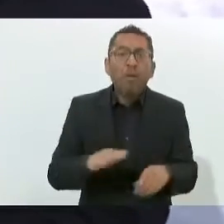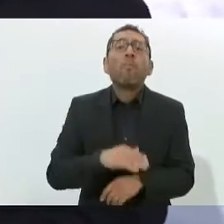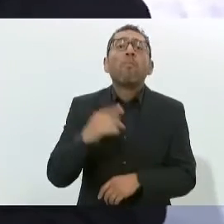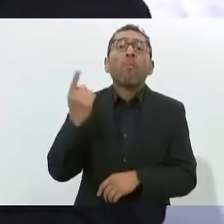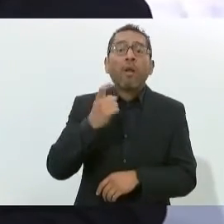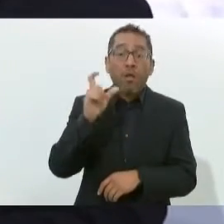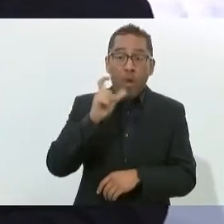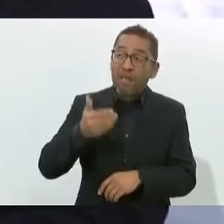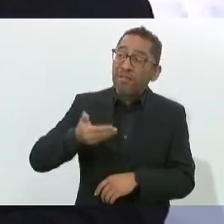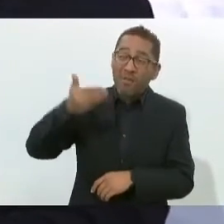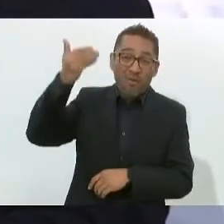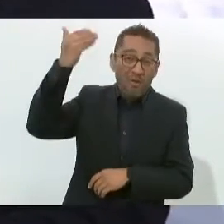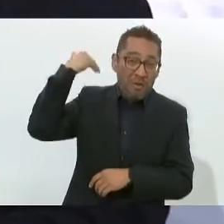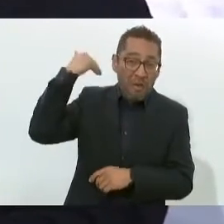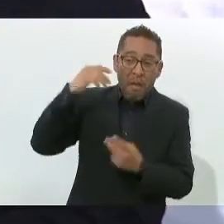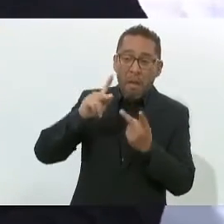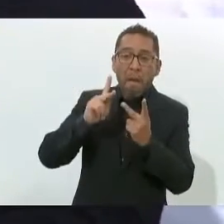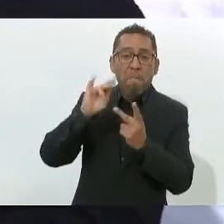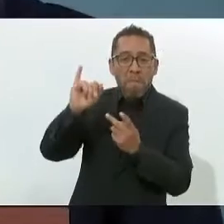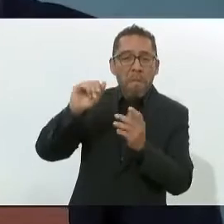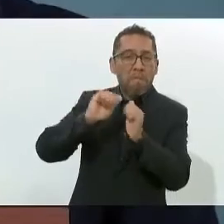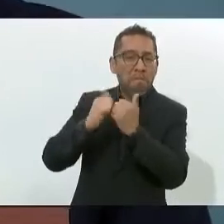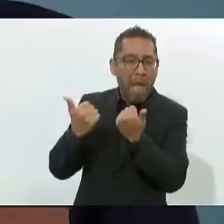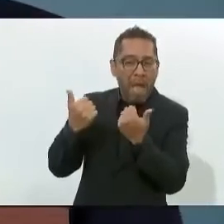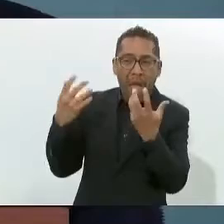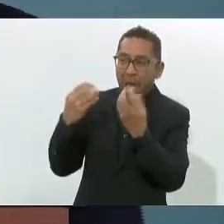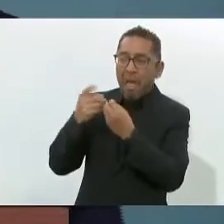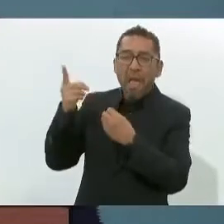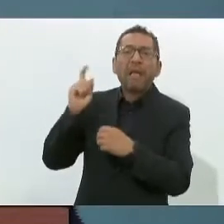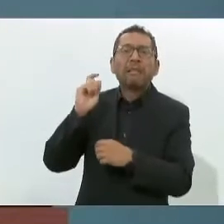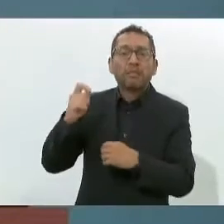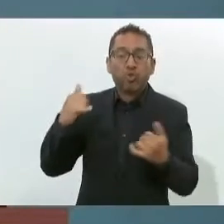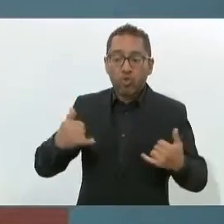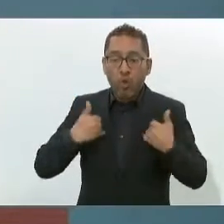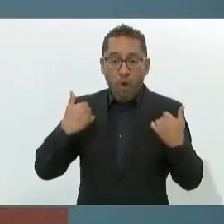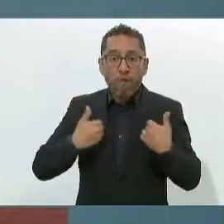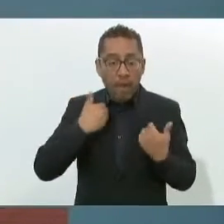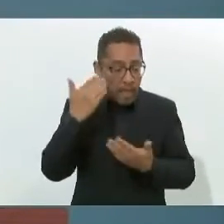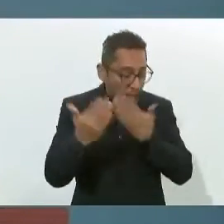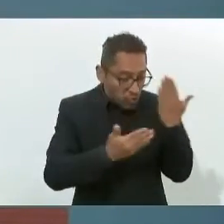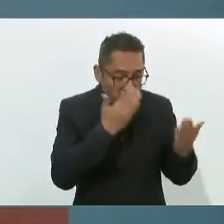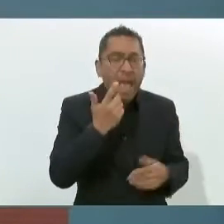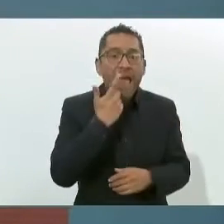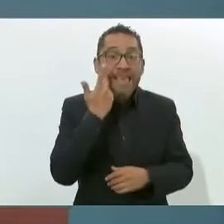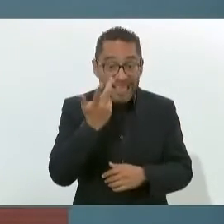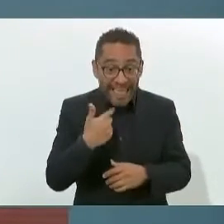neoliberal se rechazaba a los jóvenes que querían estudiar